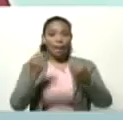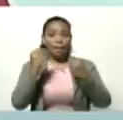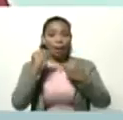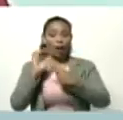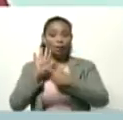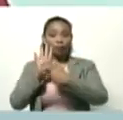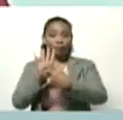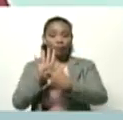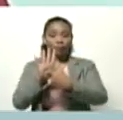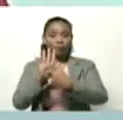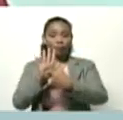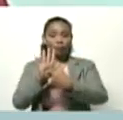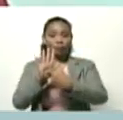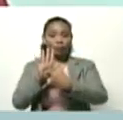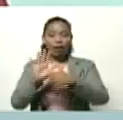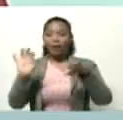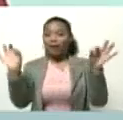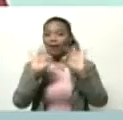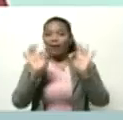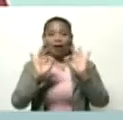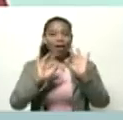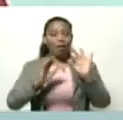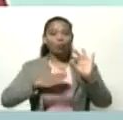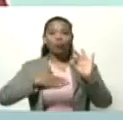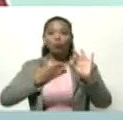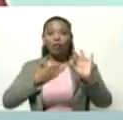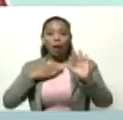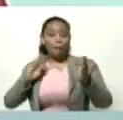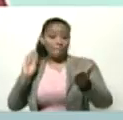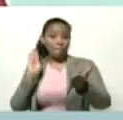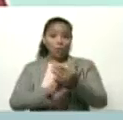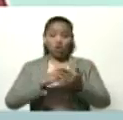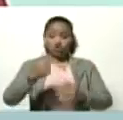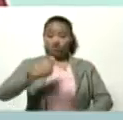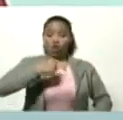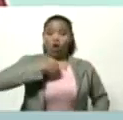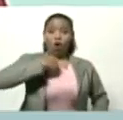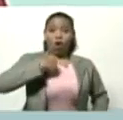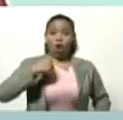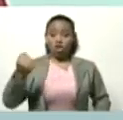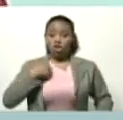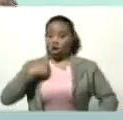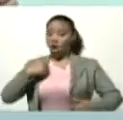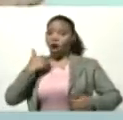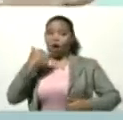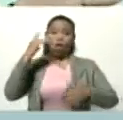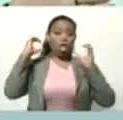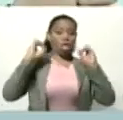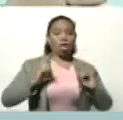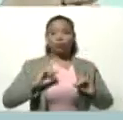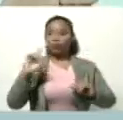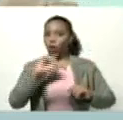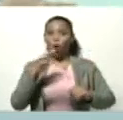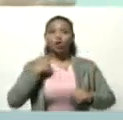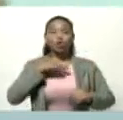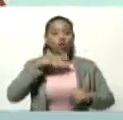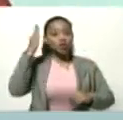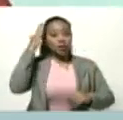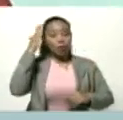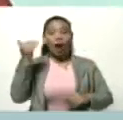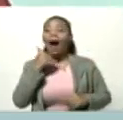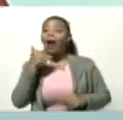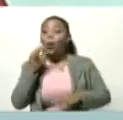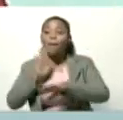transmisión, nadie puede imponerse o tratar de imponerse. Nosotros nos vamos a enterar si ocurriera algo de